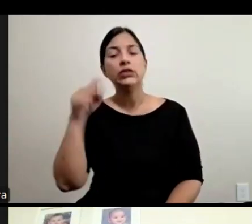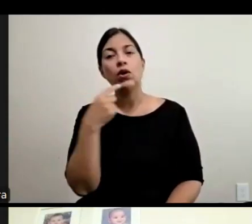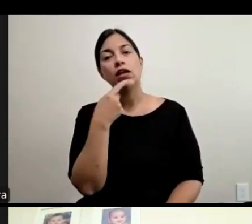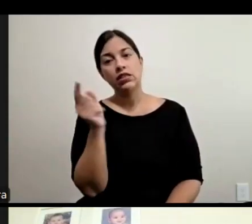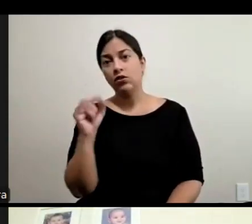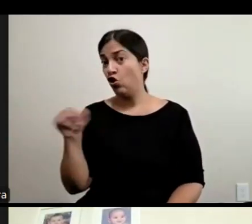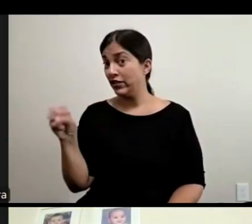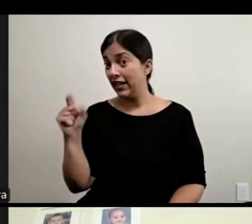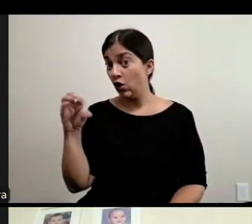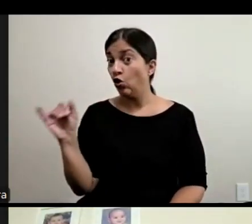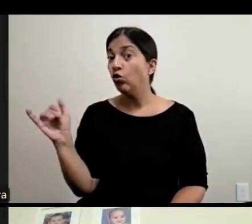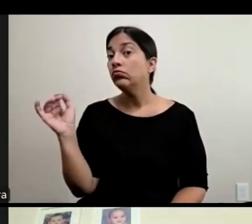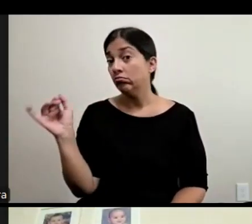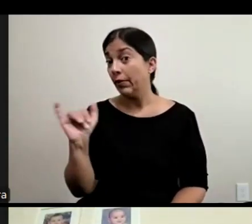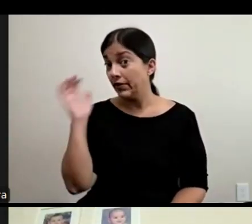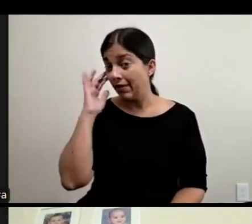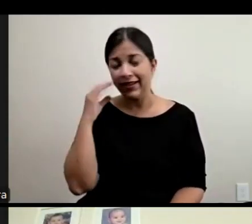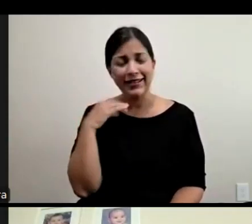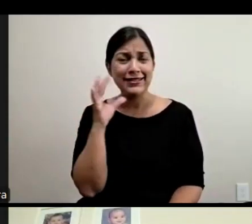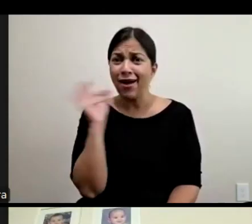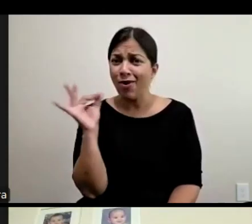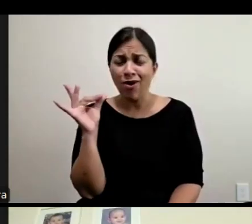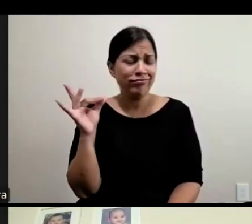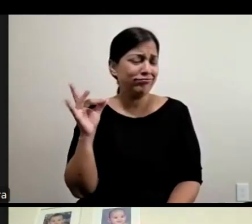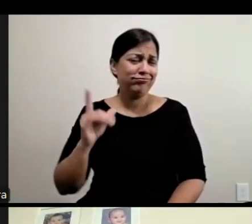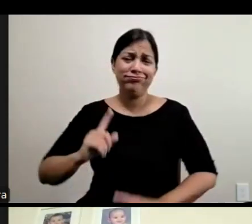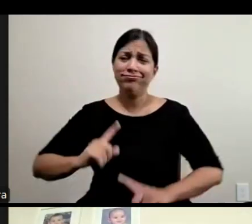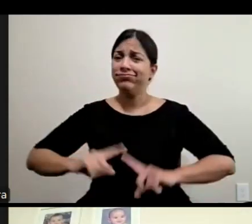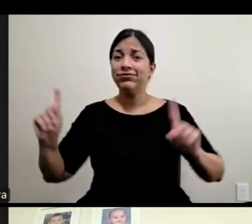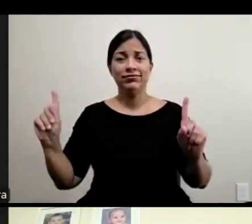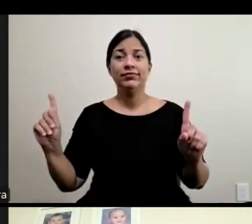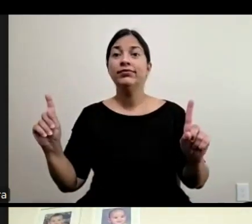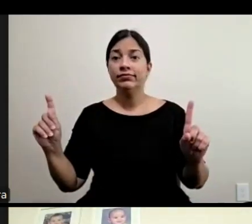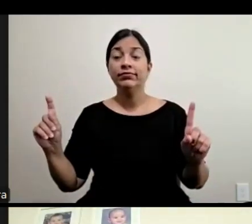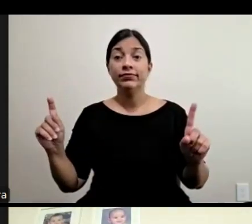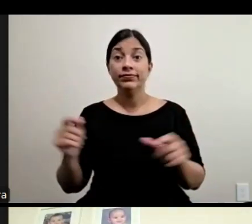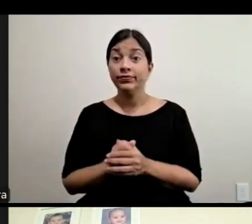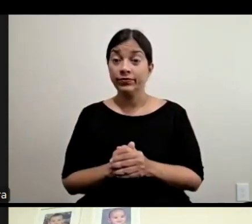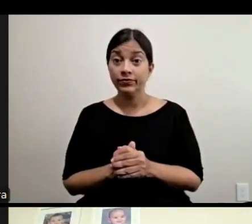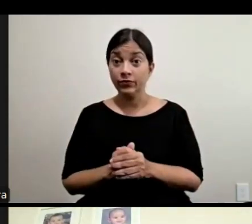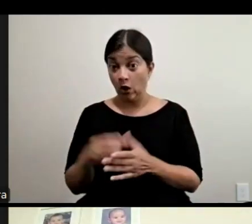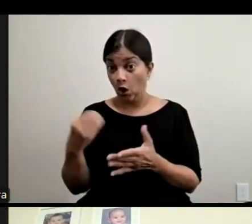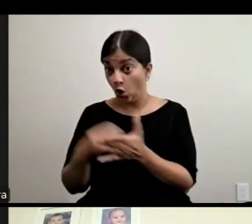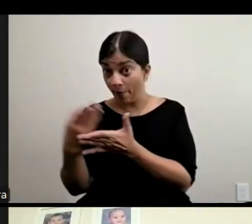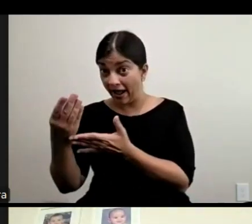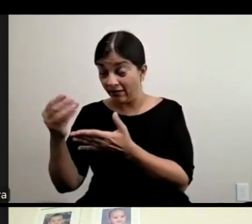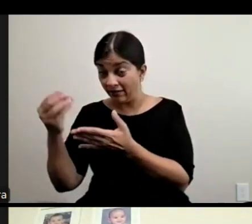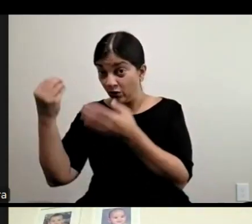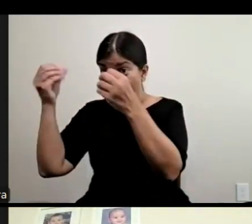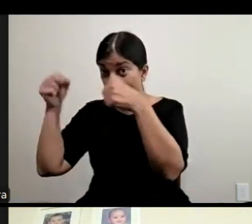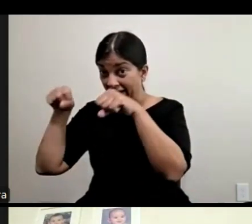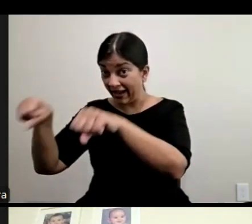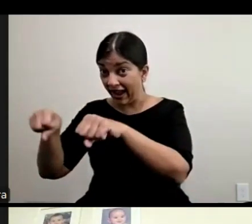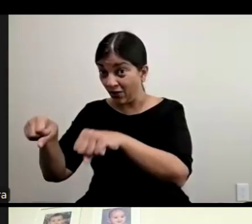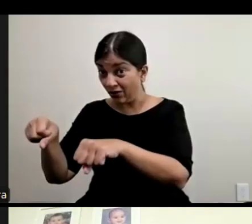también, el sabor es otra cosa. Lo que es, cuando usted compra en el supermercado un guineo que no es de aquí, de momento